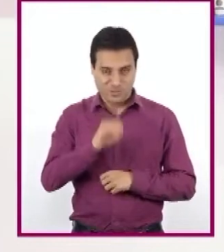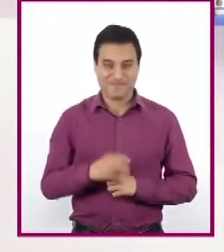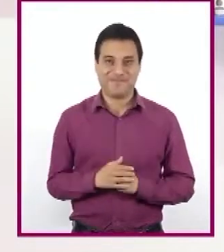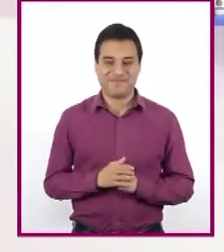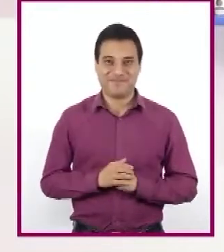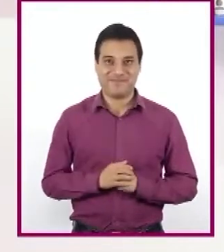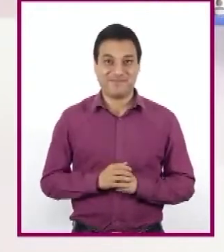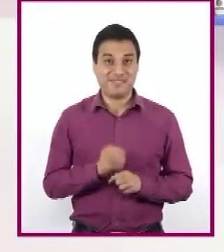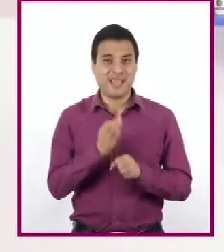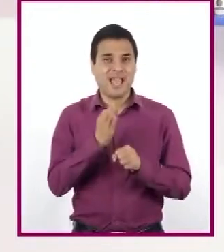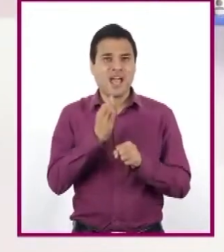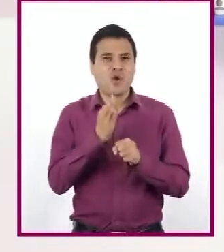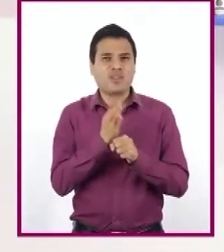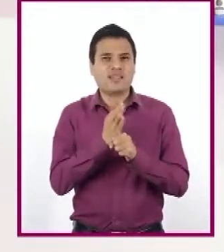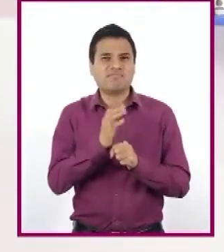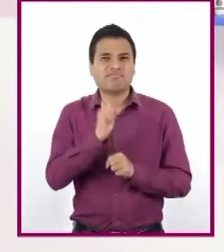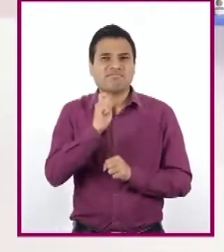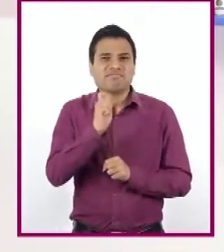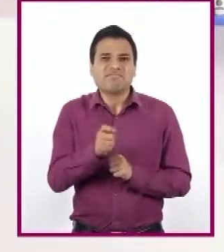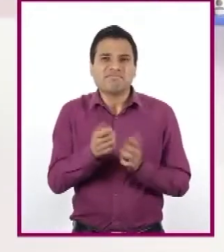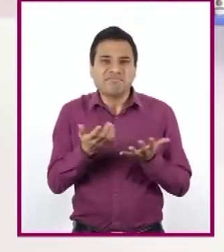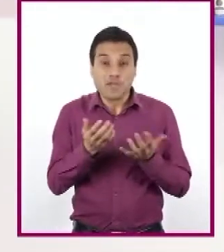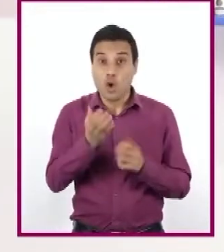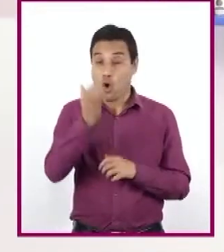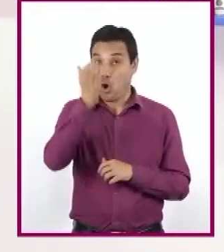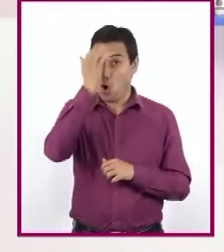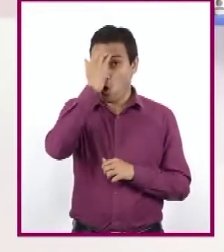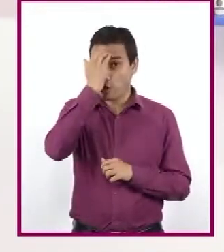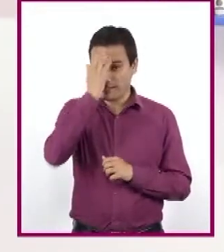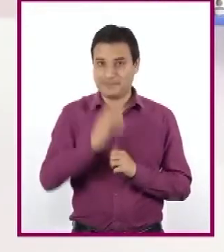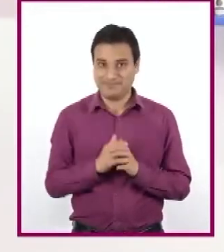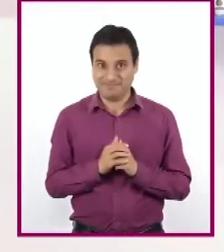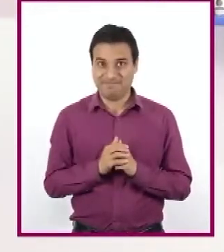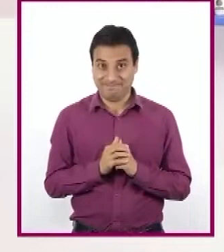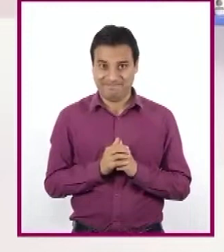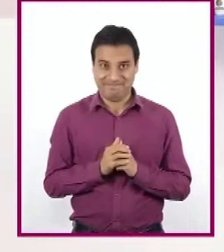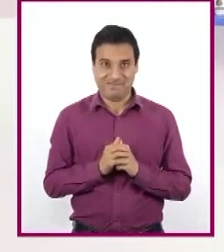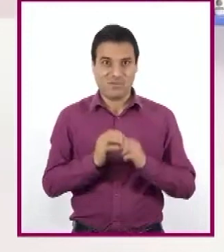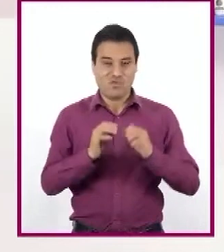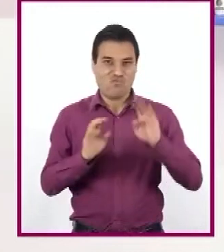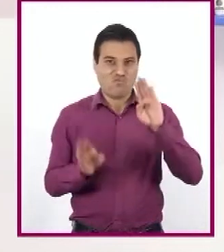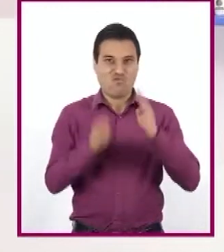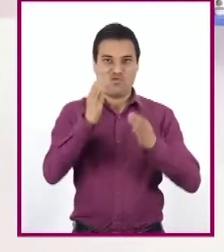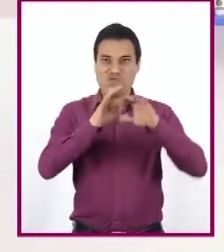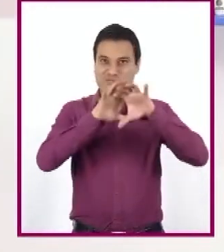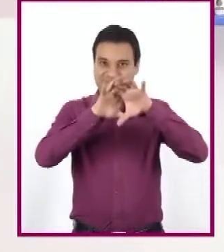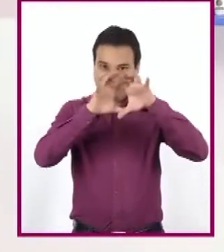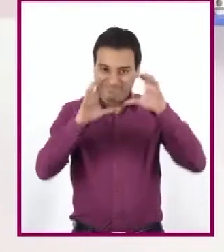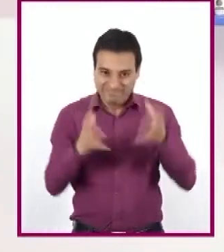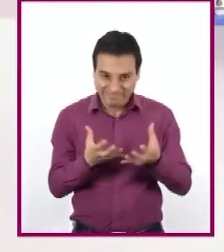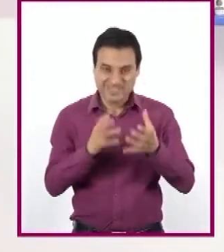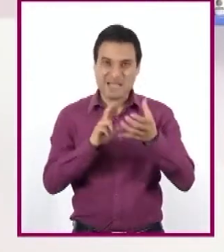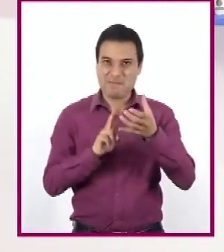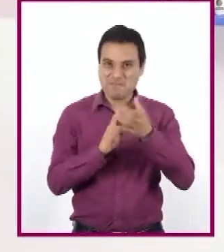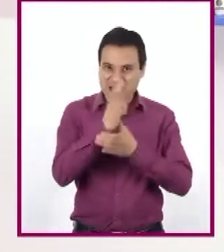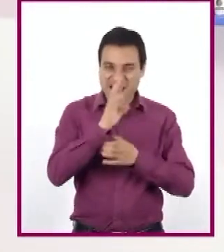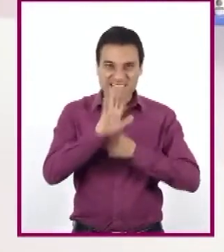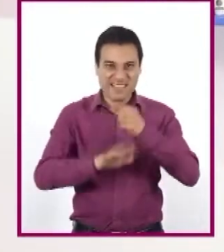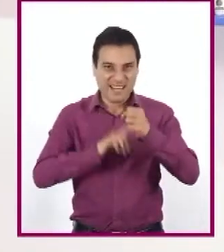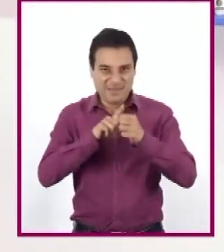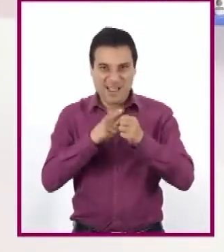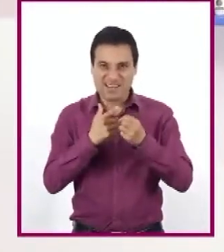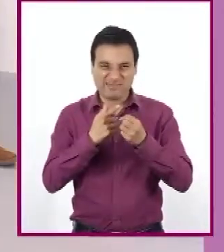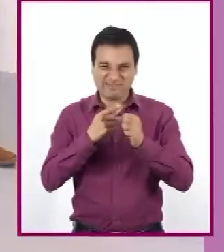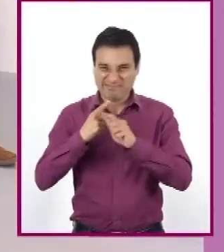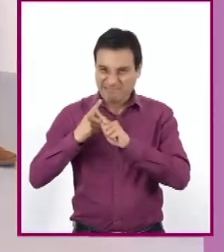El día de hoy los acompañaremos a conocer un poco más sobre este mundo en el que vivimos y sobre las diversas formas de vida que en él